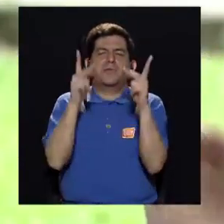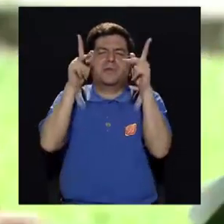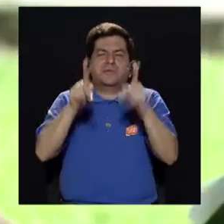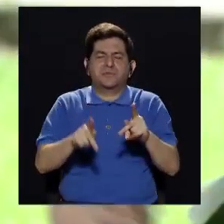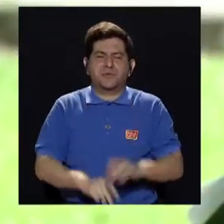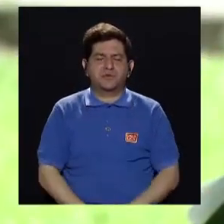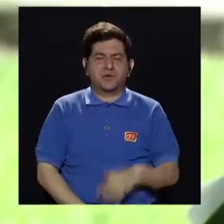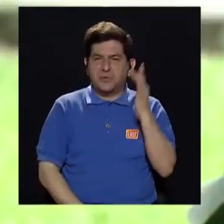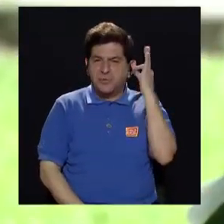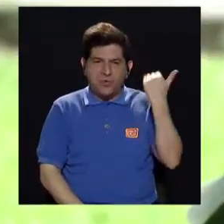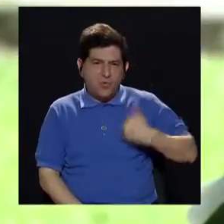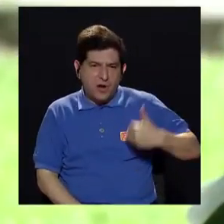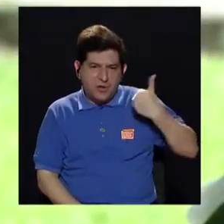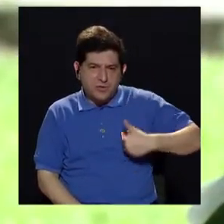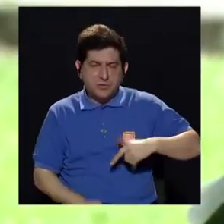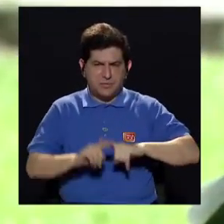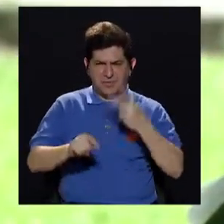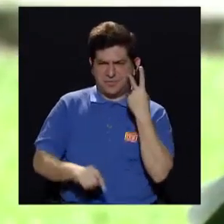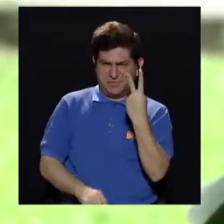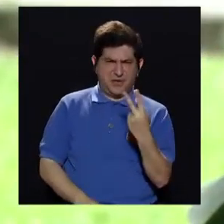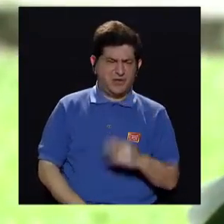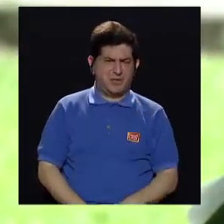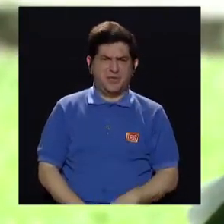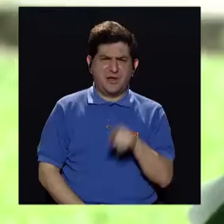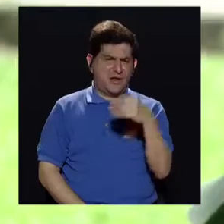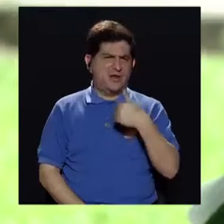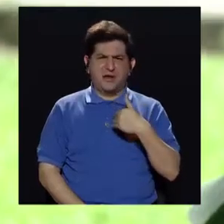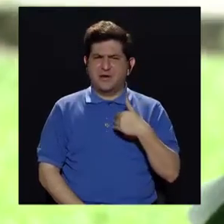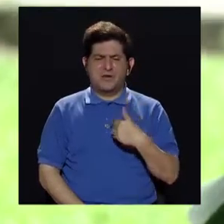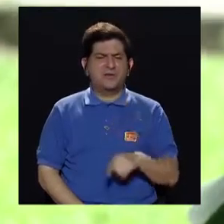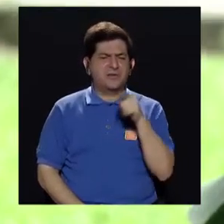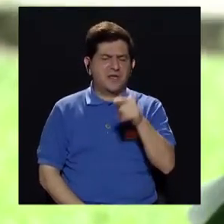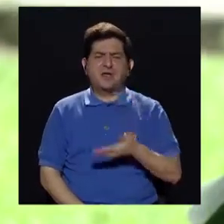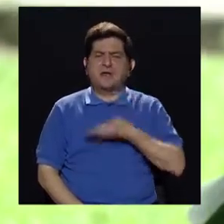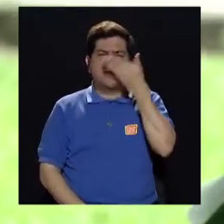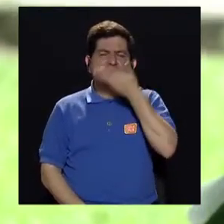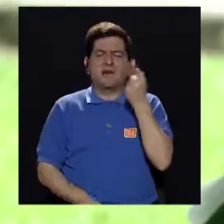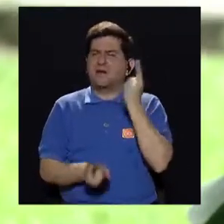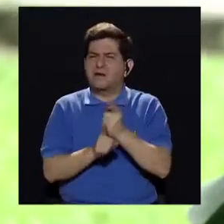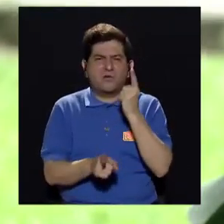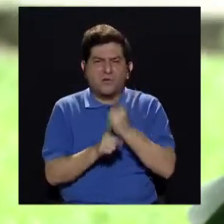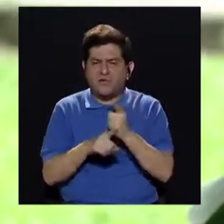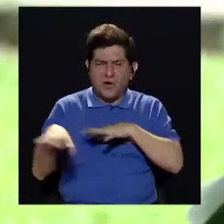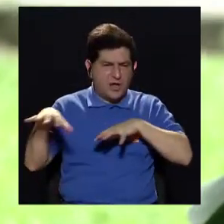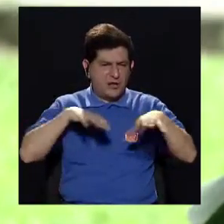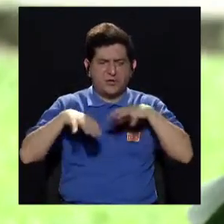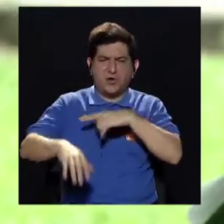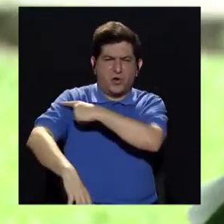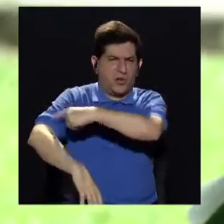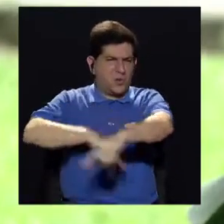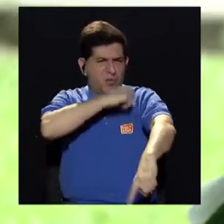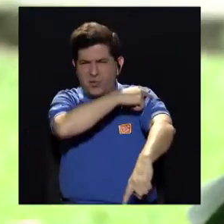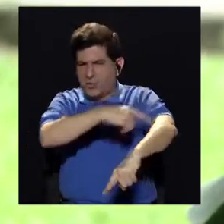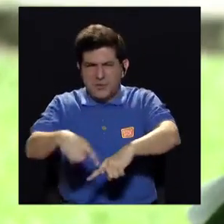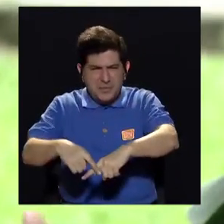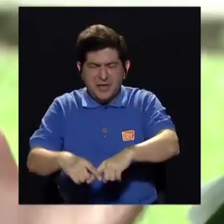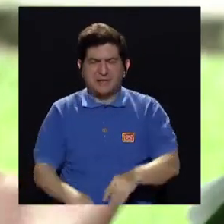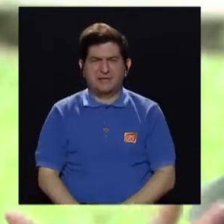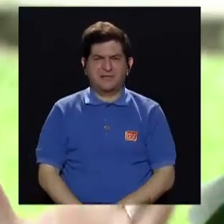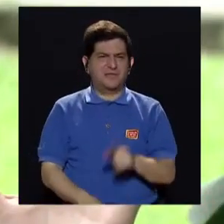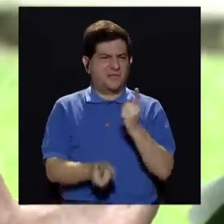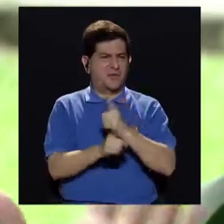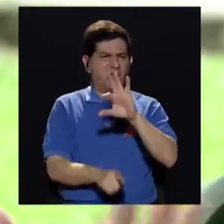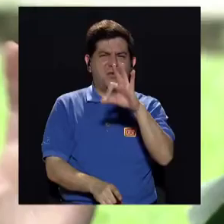de muchachas, muchachos corriendo, pero tal vez uno dice, mira, no está con el jadeo adecuado, no respira bien o no tiene el movimiento de brazos. ¿Cuál sería la